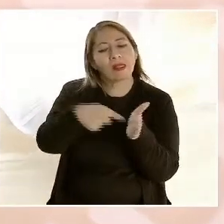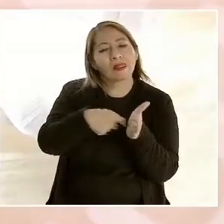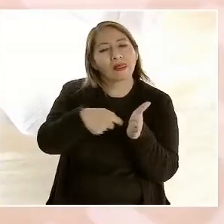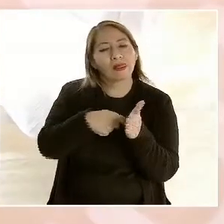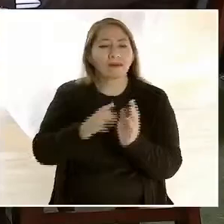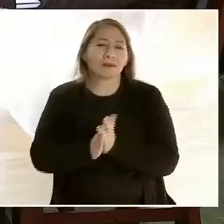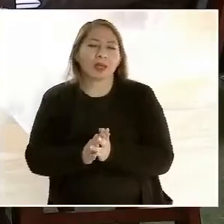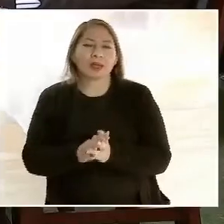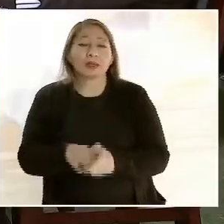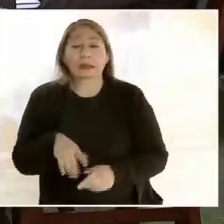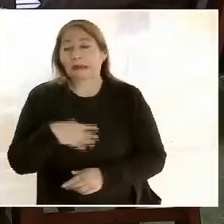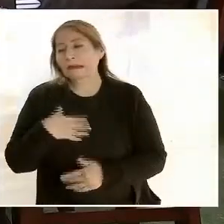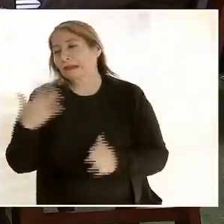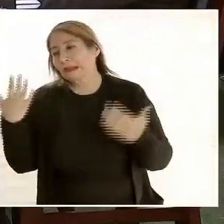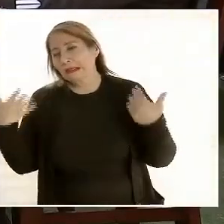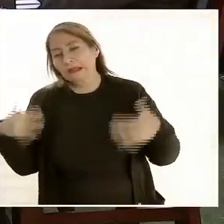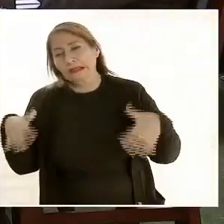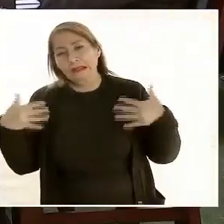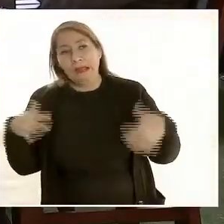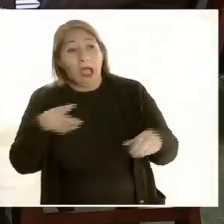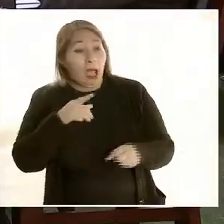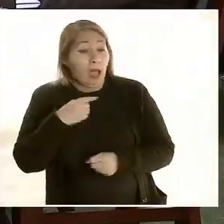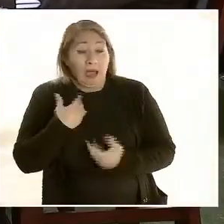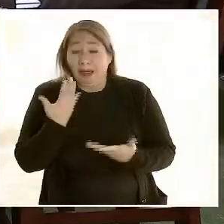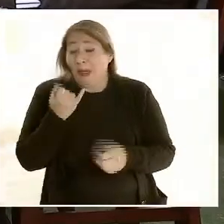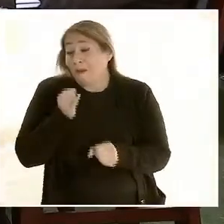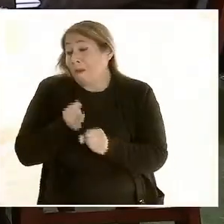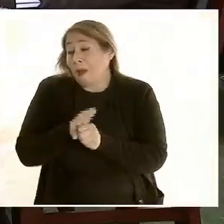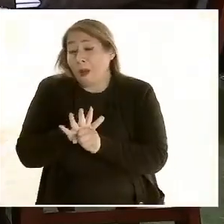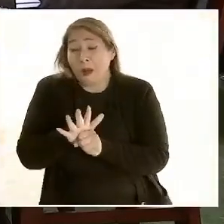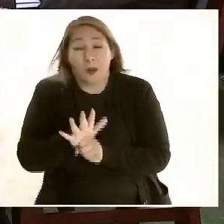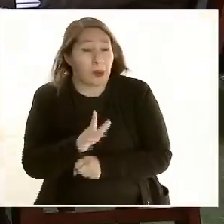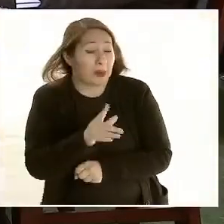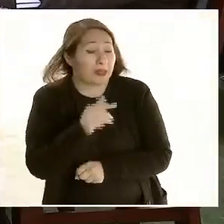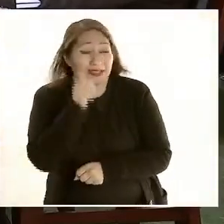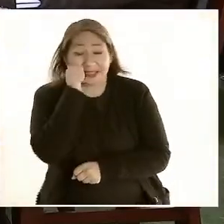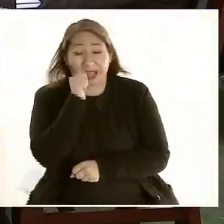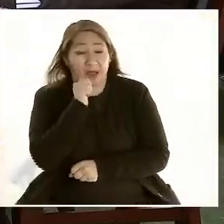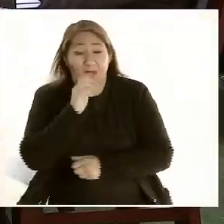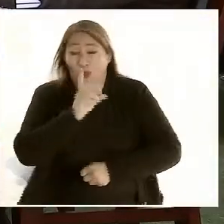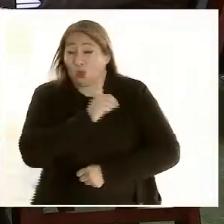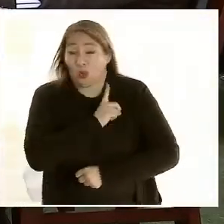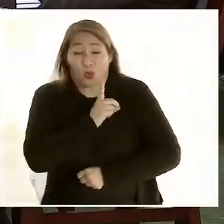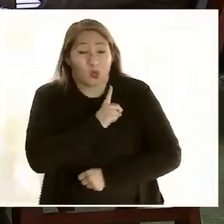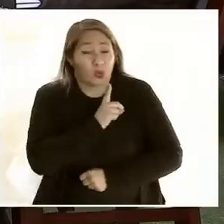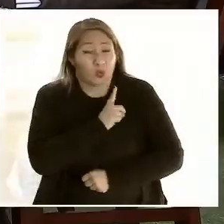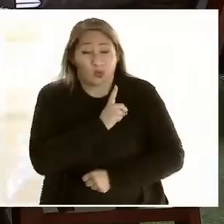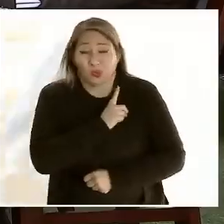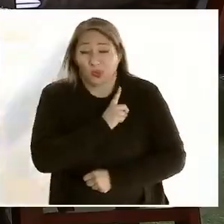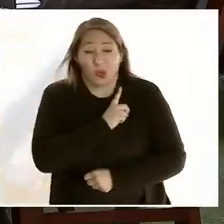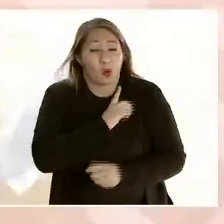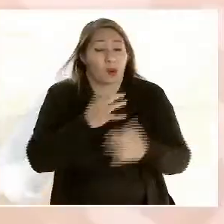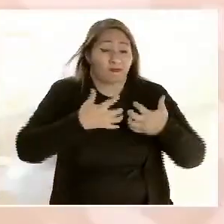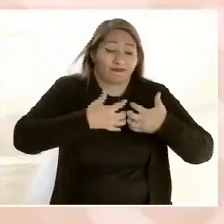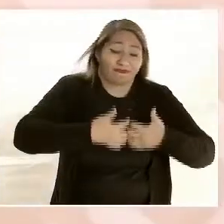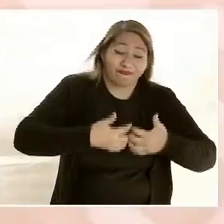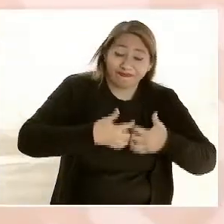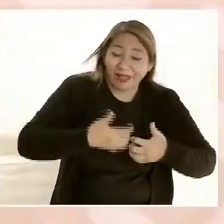ejecutar las obras públicas en curso con las empresas